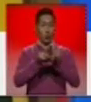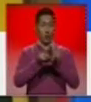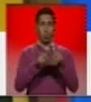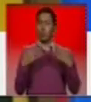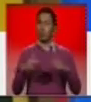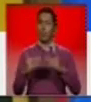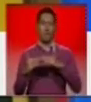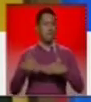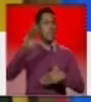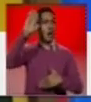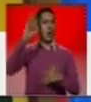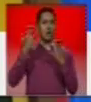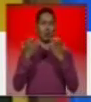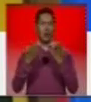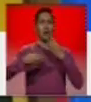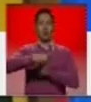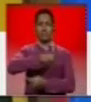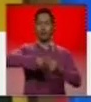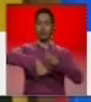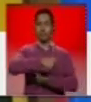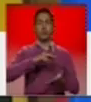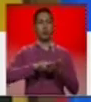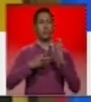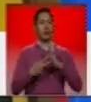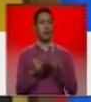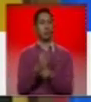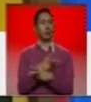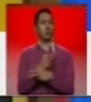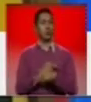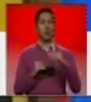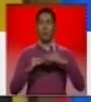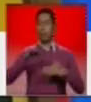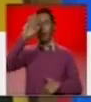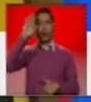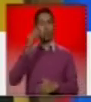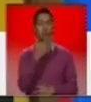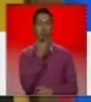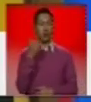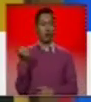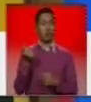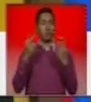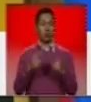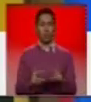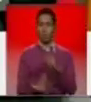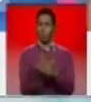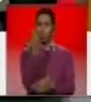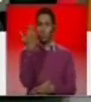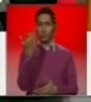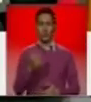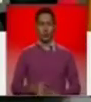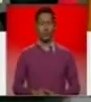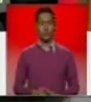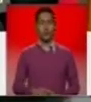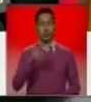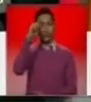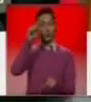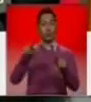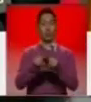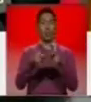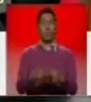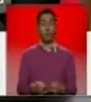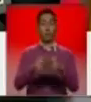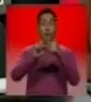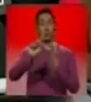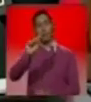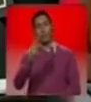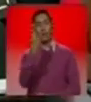más. Inversiones que nos permitan producir más, producir mejor y producir cosas nuevas. El acuerdo entrará en vigencia a partir del